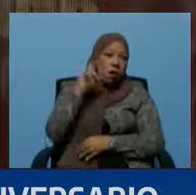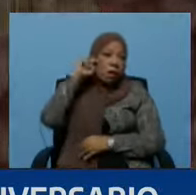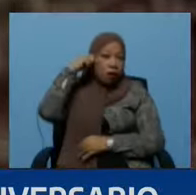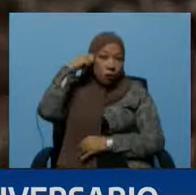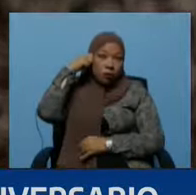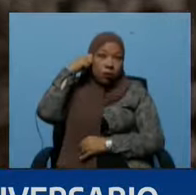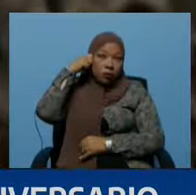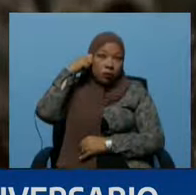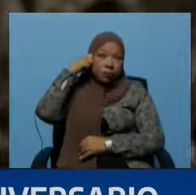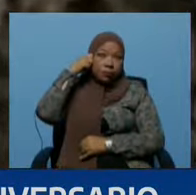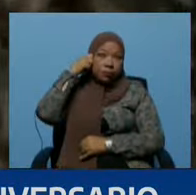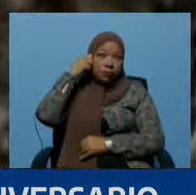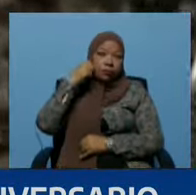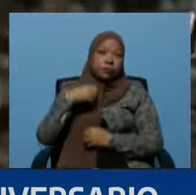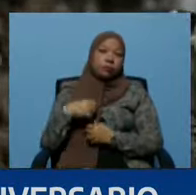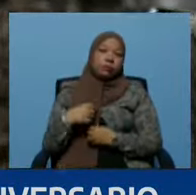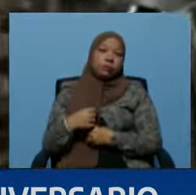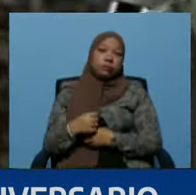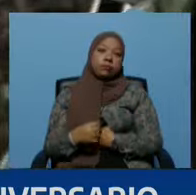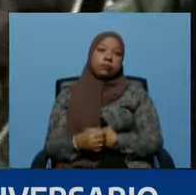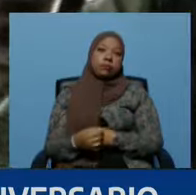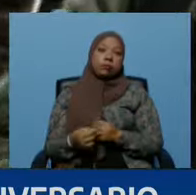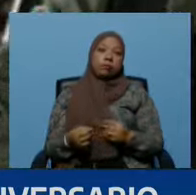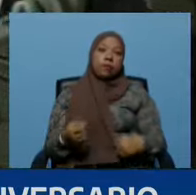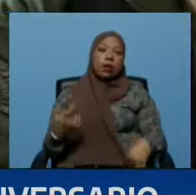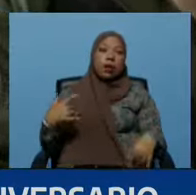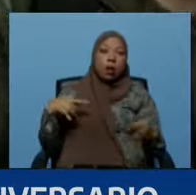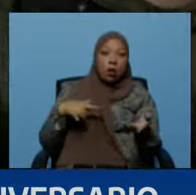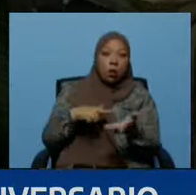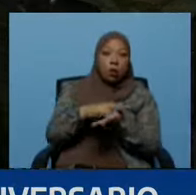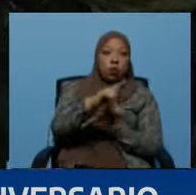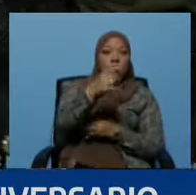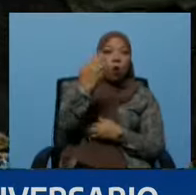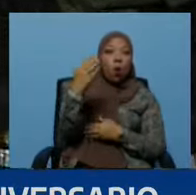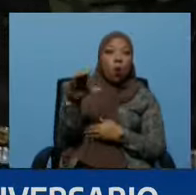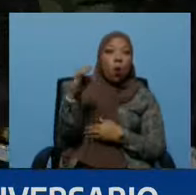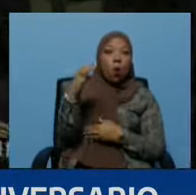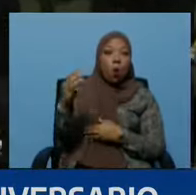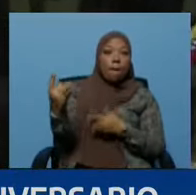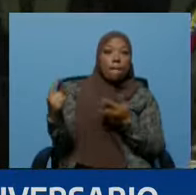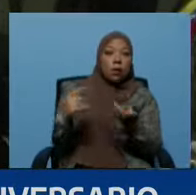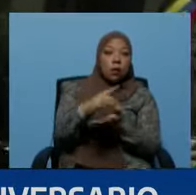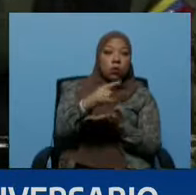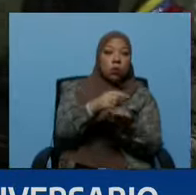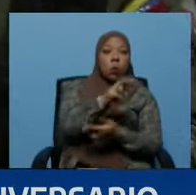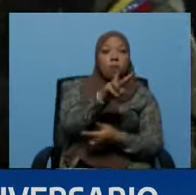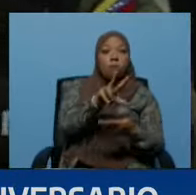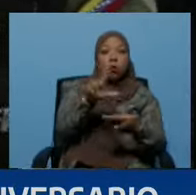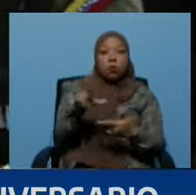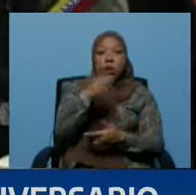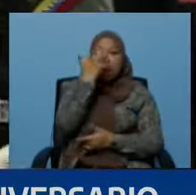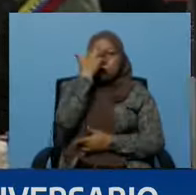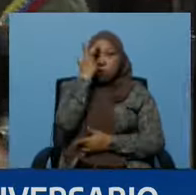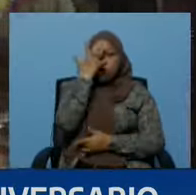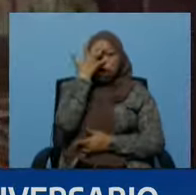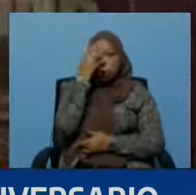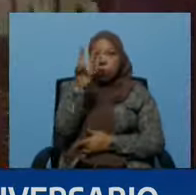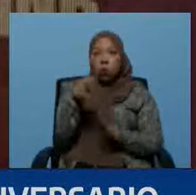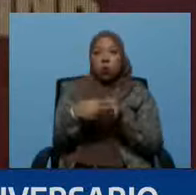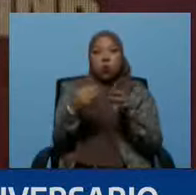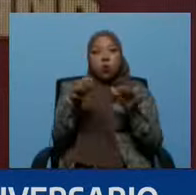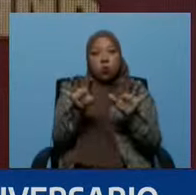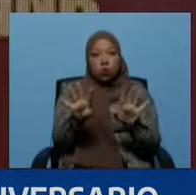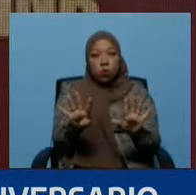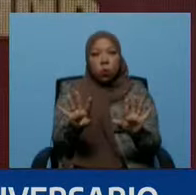¿verdad? Cuando pretendieron invadir el país desde Colombia, aquel 23 de febrero del año